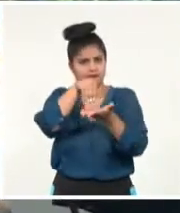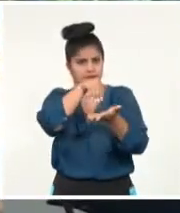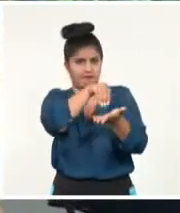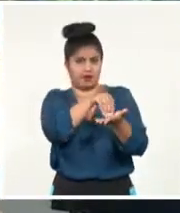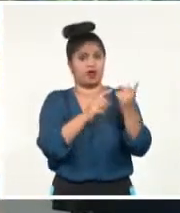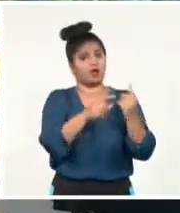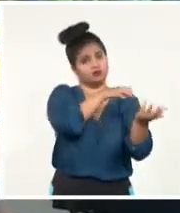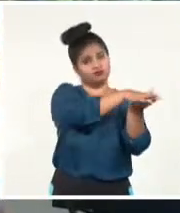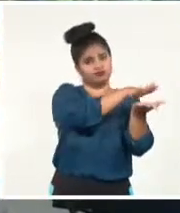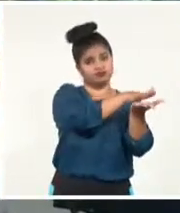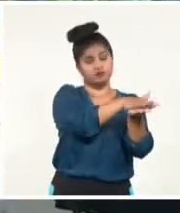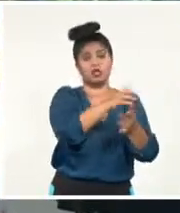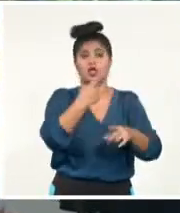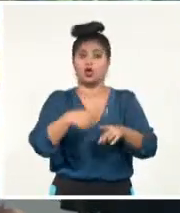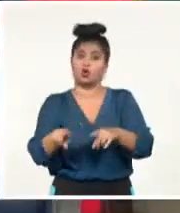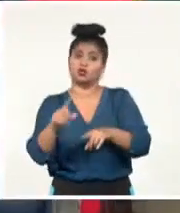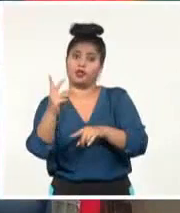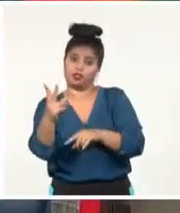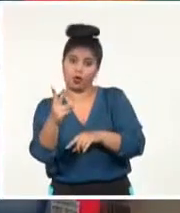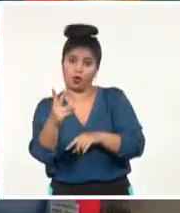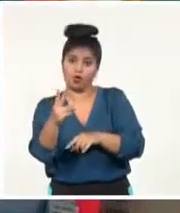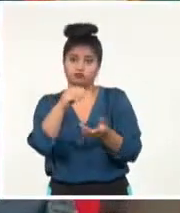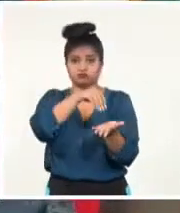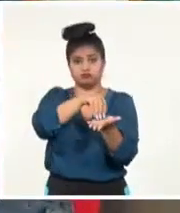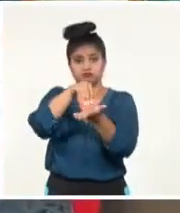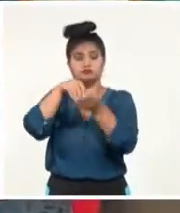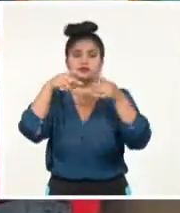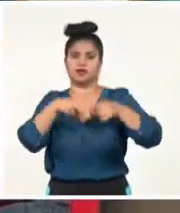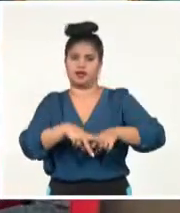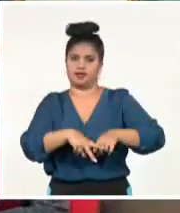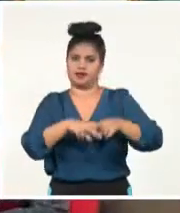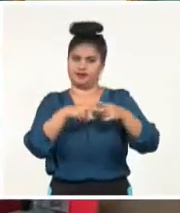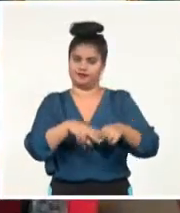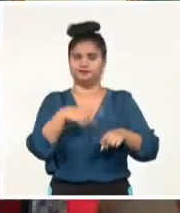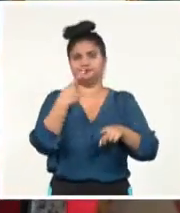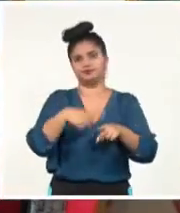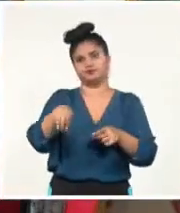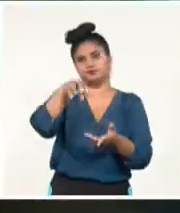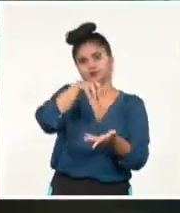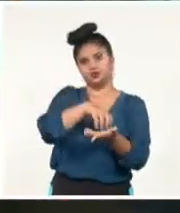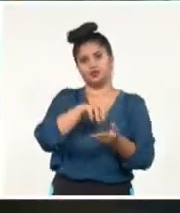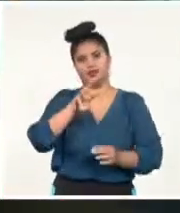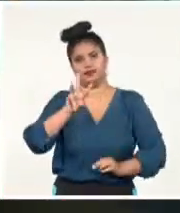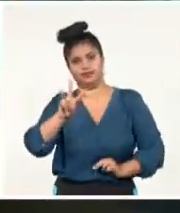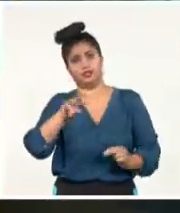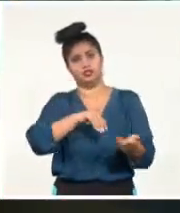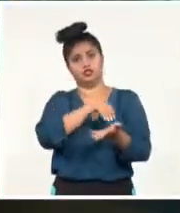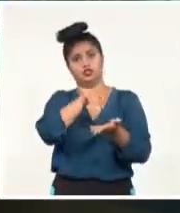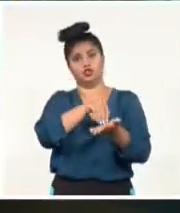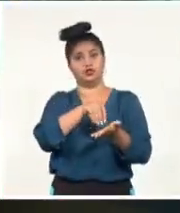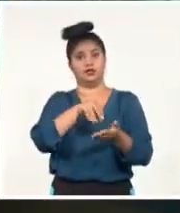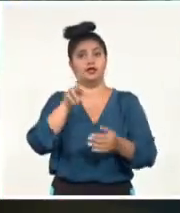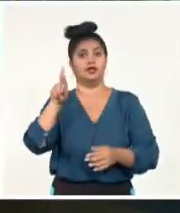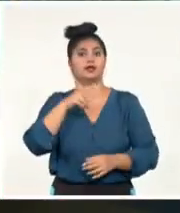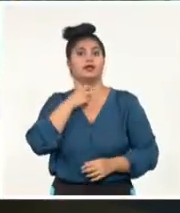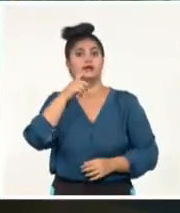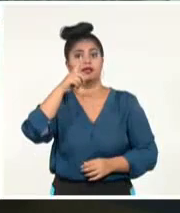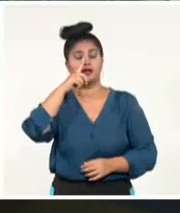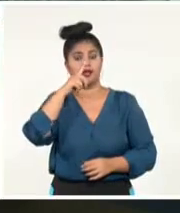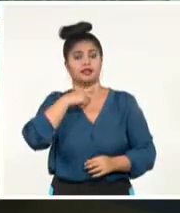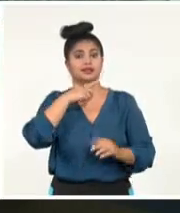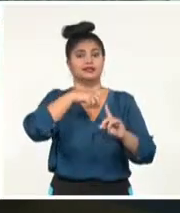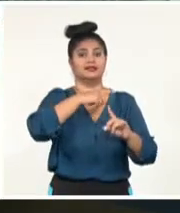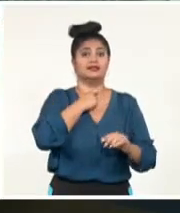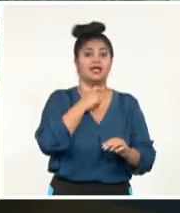el mantenimiento de otras dos unidades. Tenemos también la unidad 3 de la termoeléctrica de Renté, que para el mes de diciembre debe estar en servicio en función